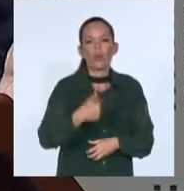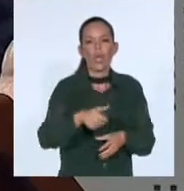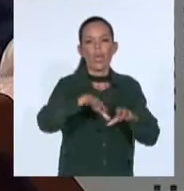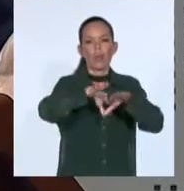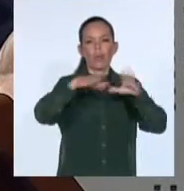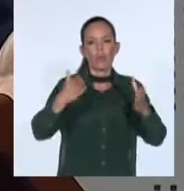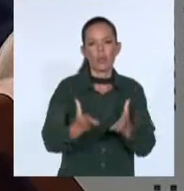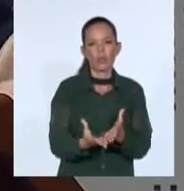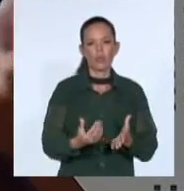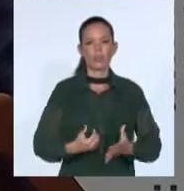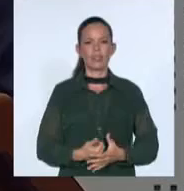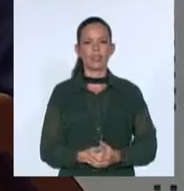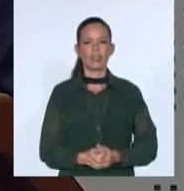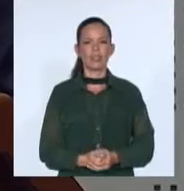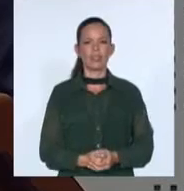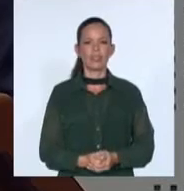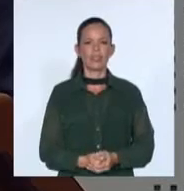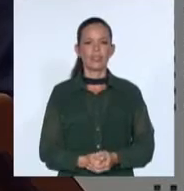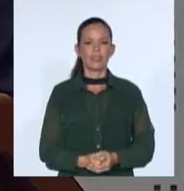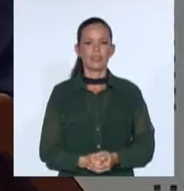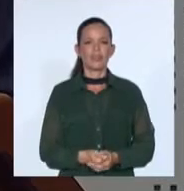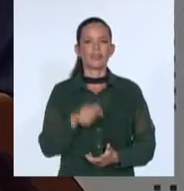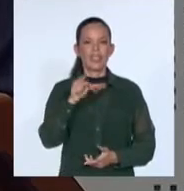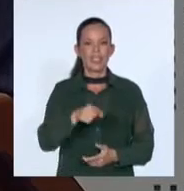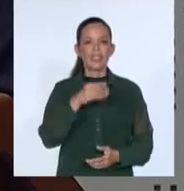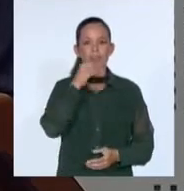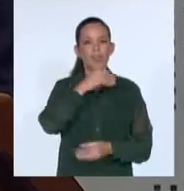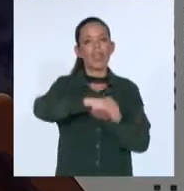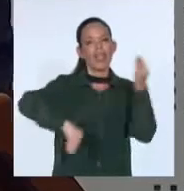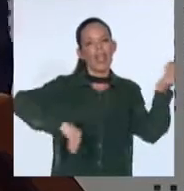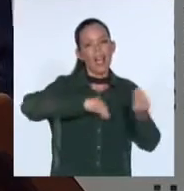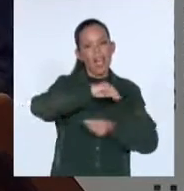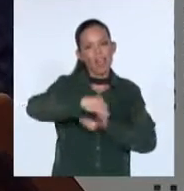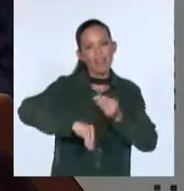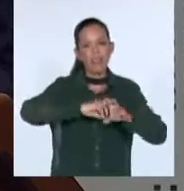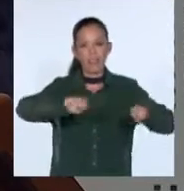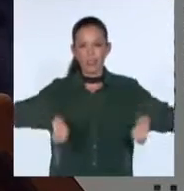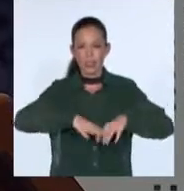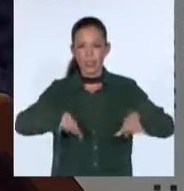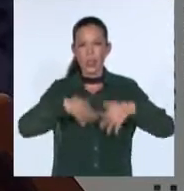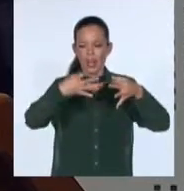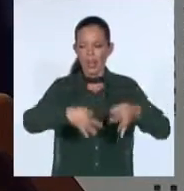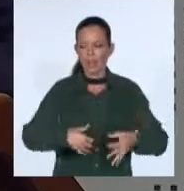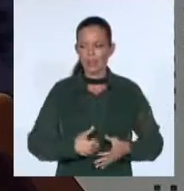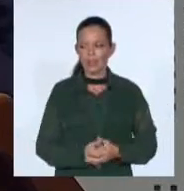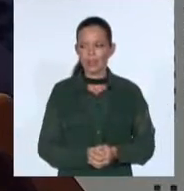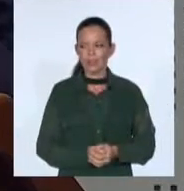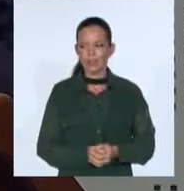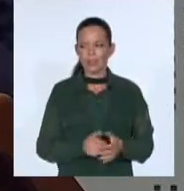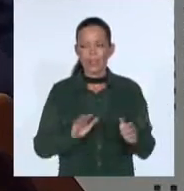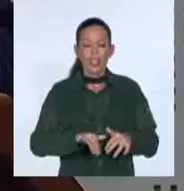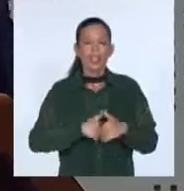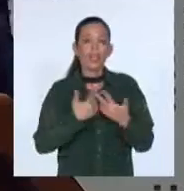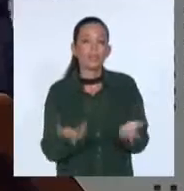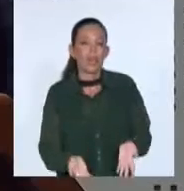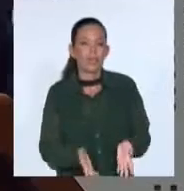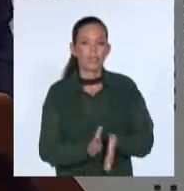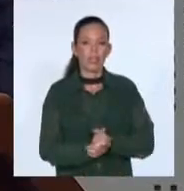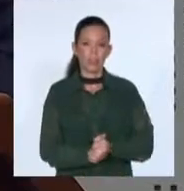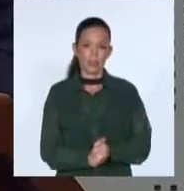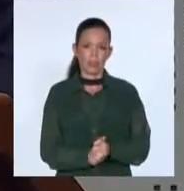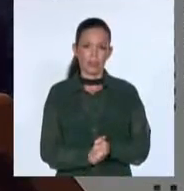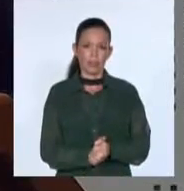todos juntos en cambiar esta realidad? ¿Qué pasa si el sur una vez